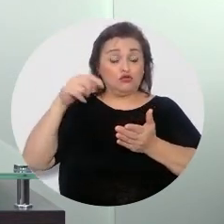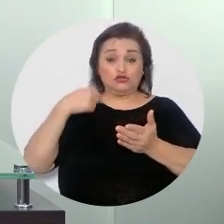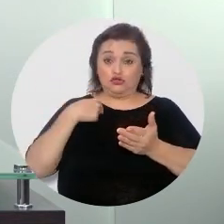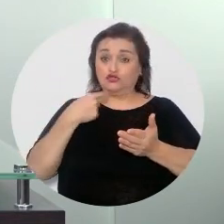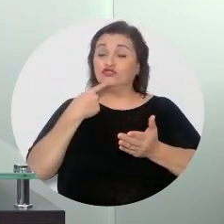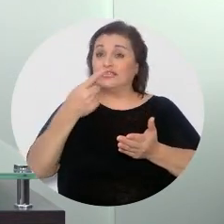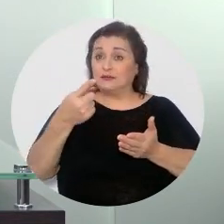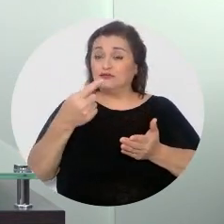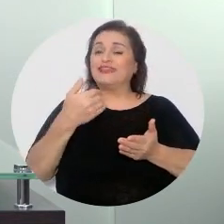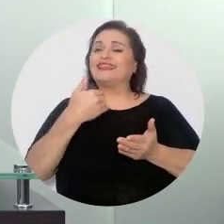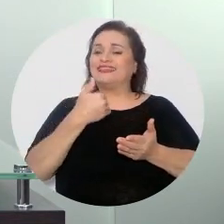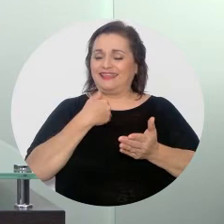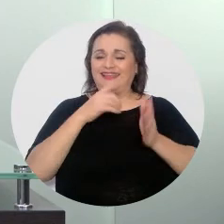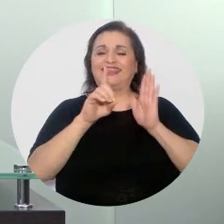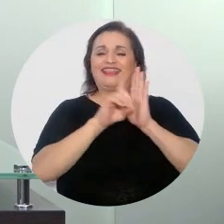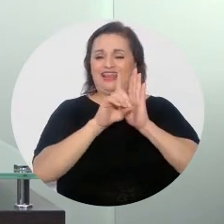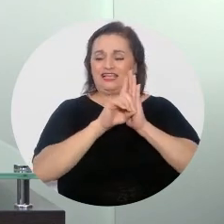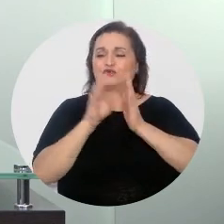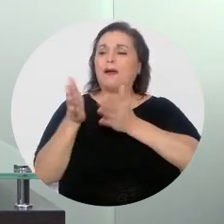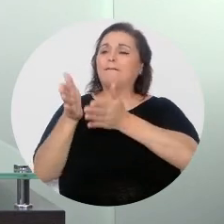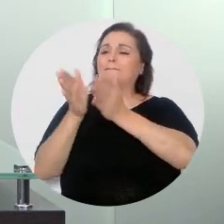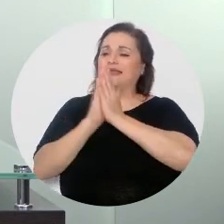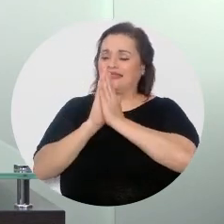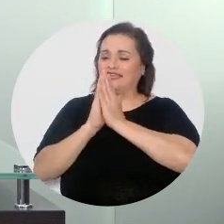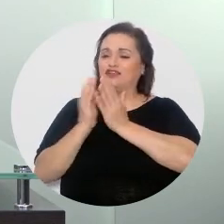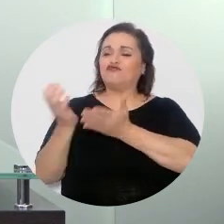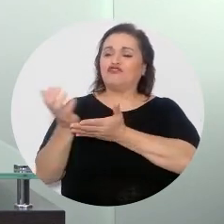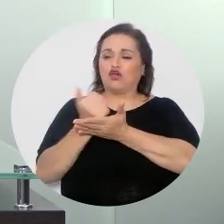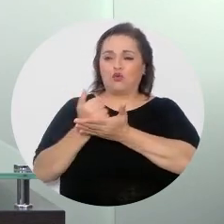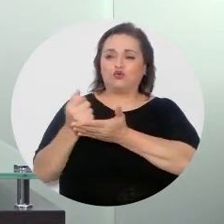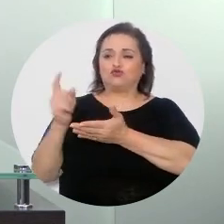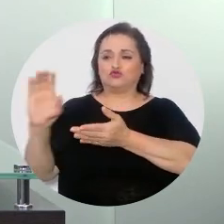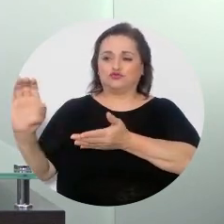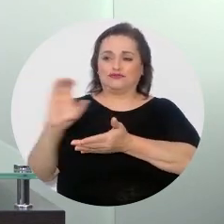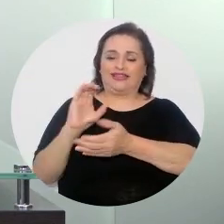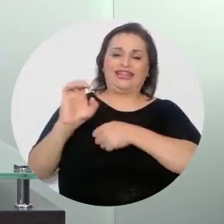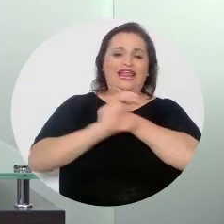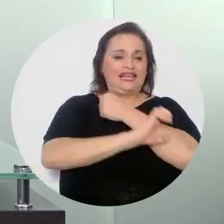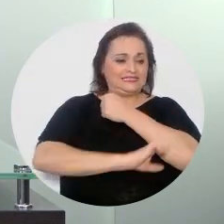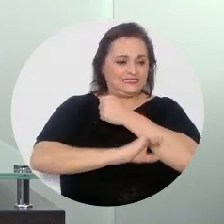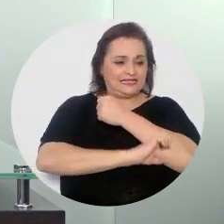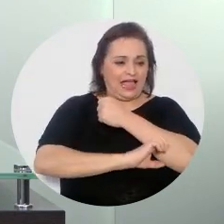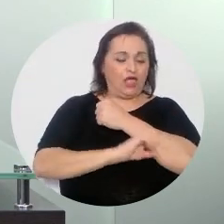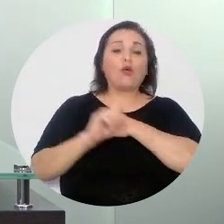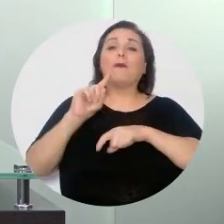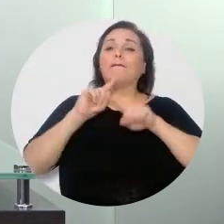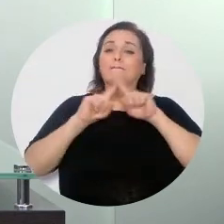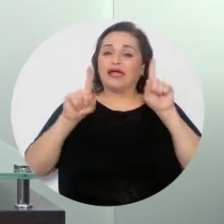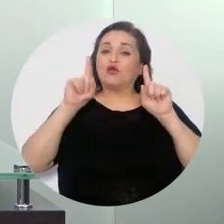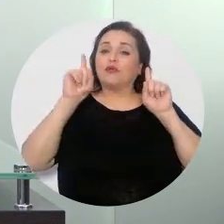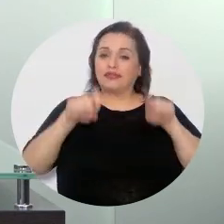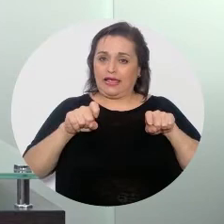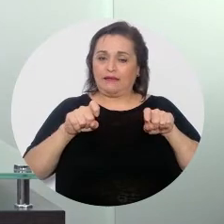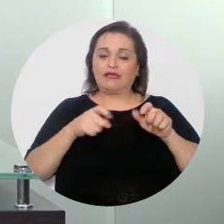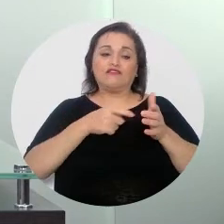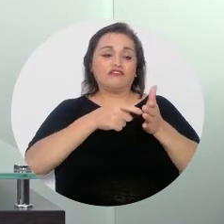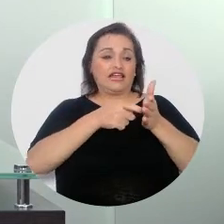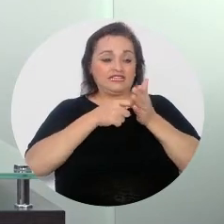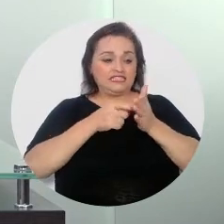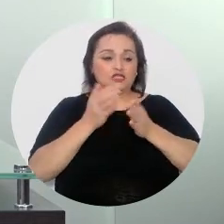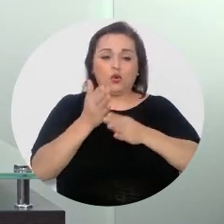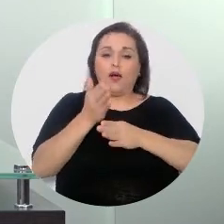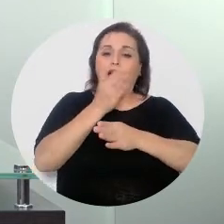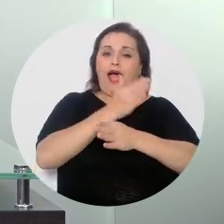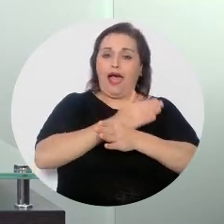hecho referencia, ya tendría derecho a optar por los recursos de la contribución estatal, teniendo nuevamente que cumplir con